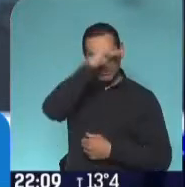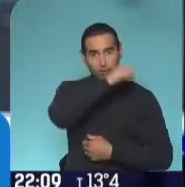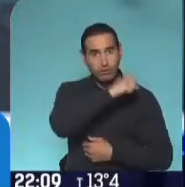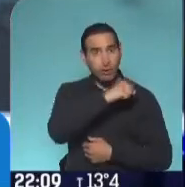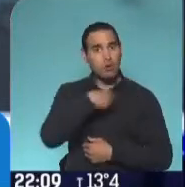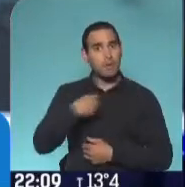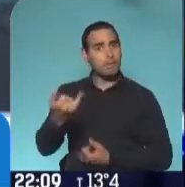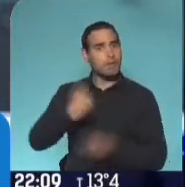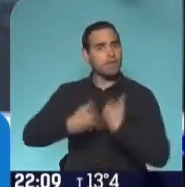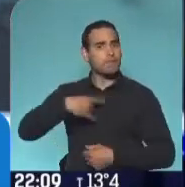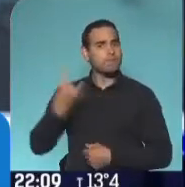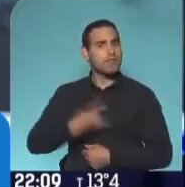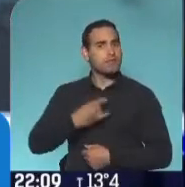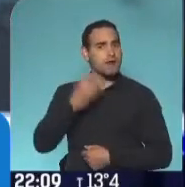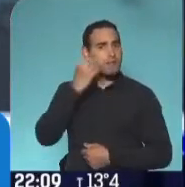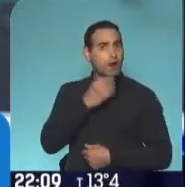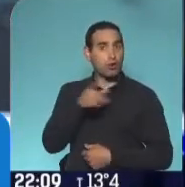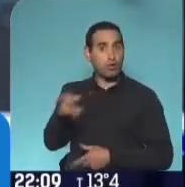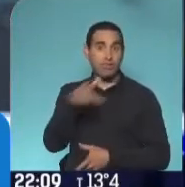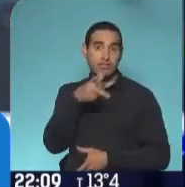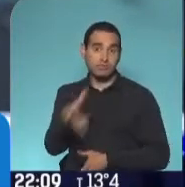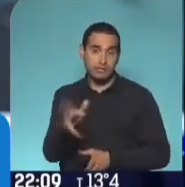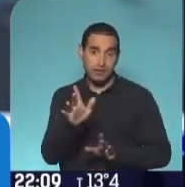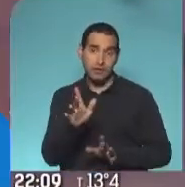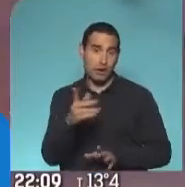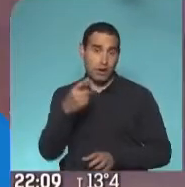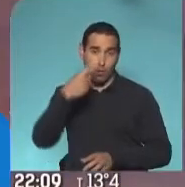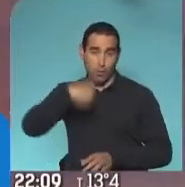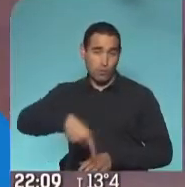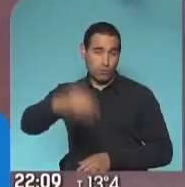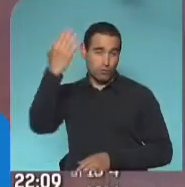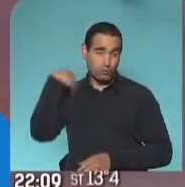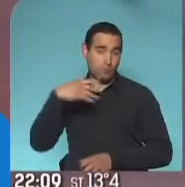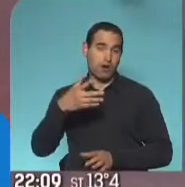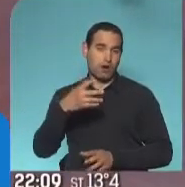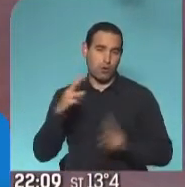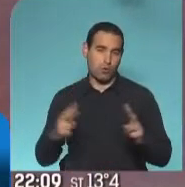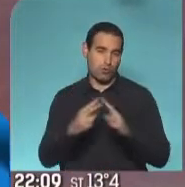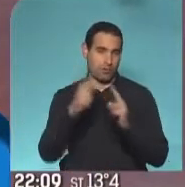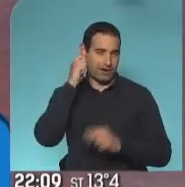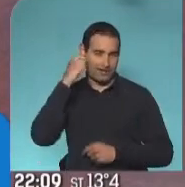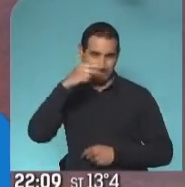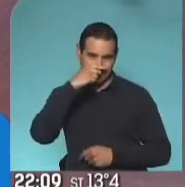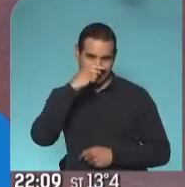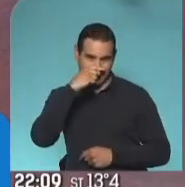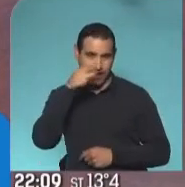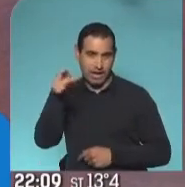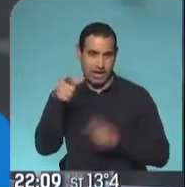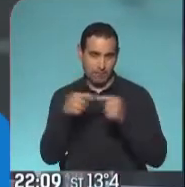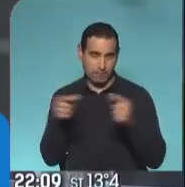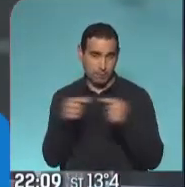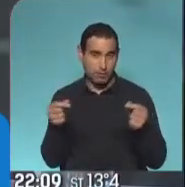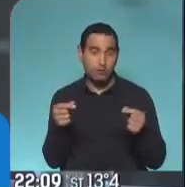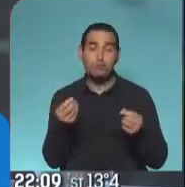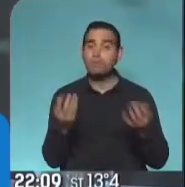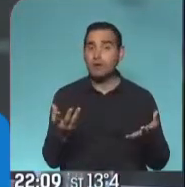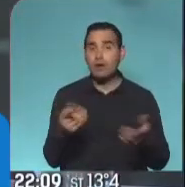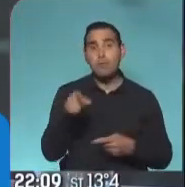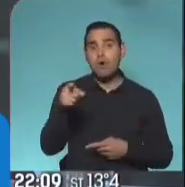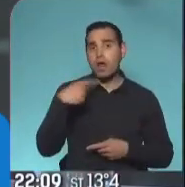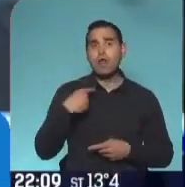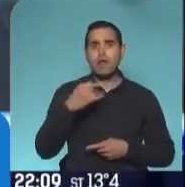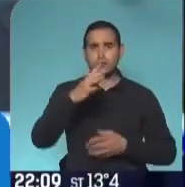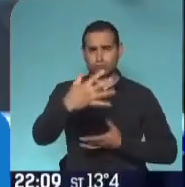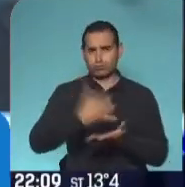mentido a Macron en la última cumbre del G7, ¿no?, en Osaka, ¿no? porque había tomado compromisos